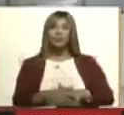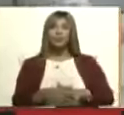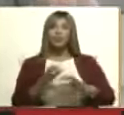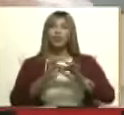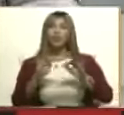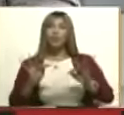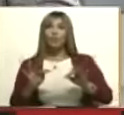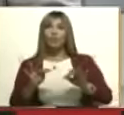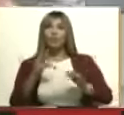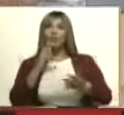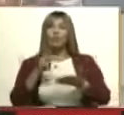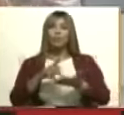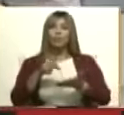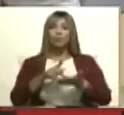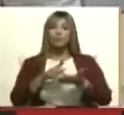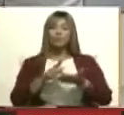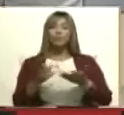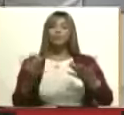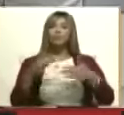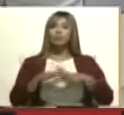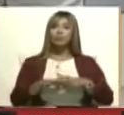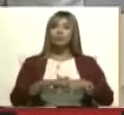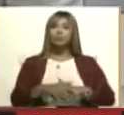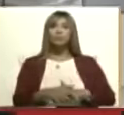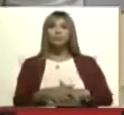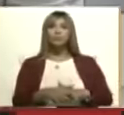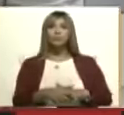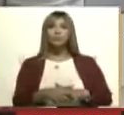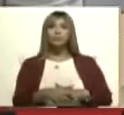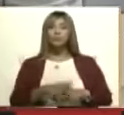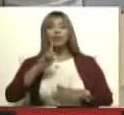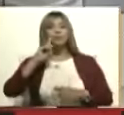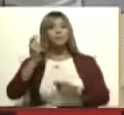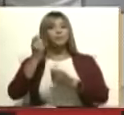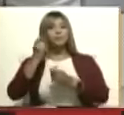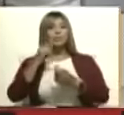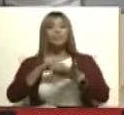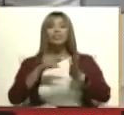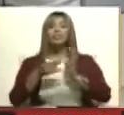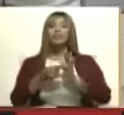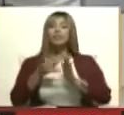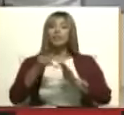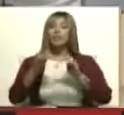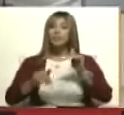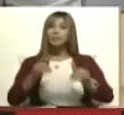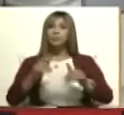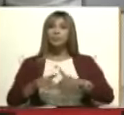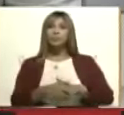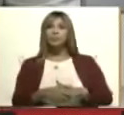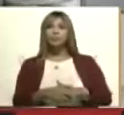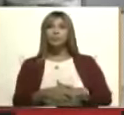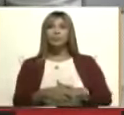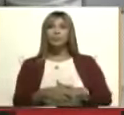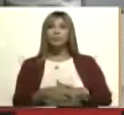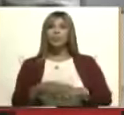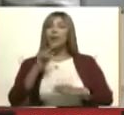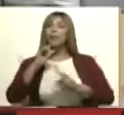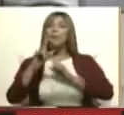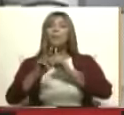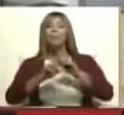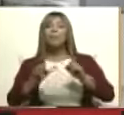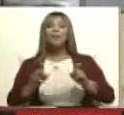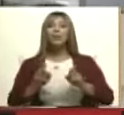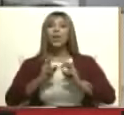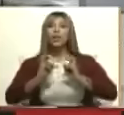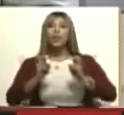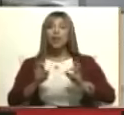mecanismo de participación masiva, popular, recordemos lo que significa un referéndum consultivo. Es preguntarle en